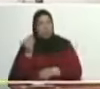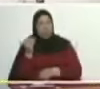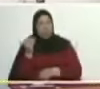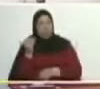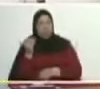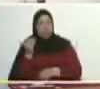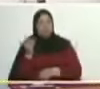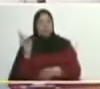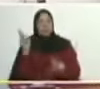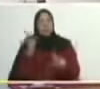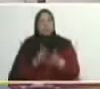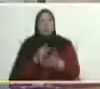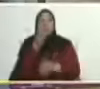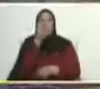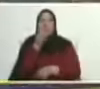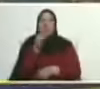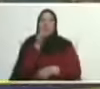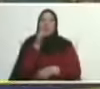at that meeting at the US,